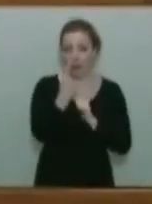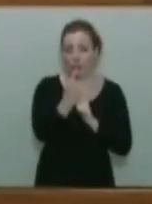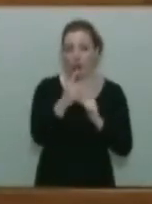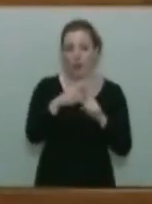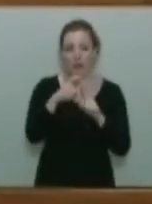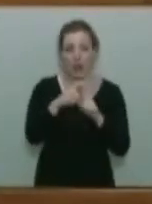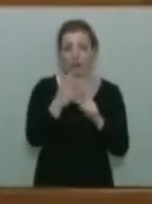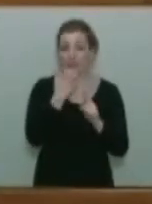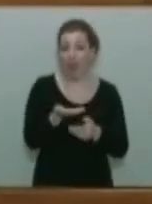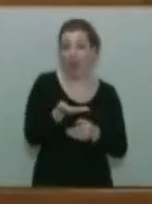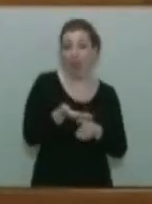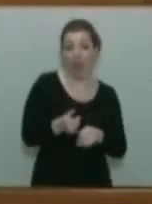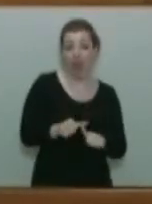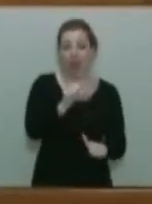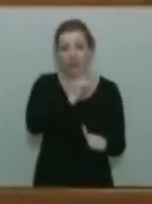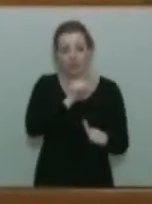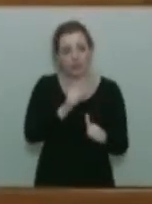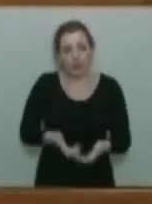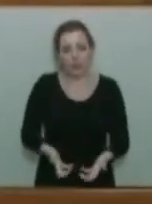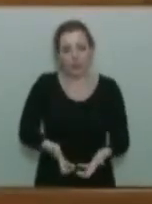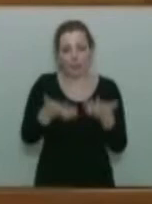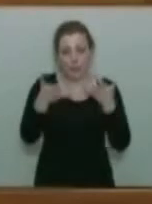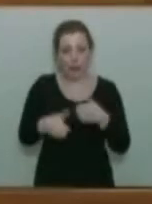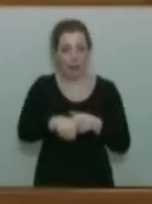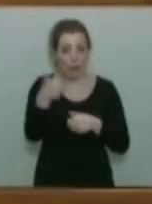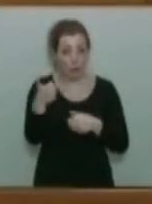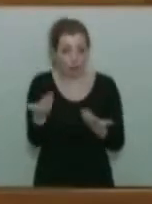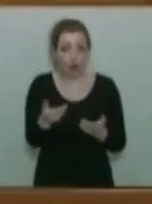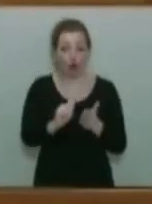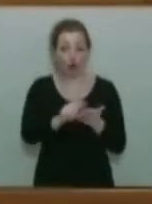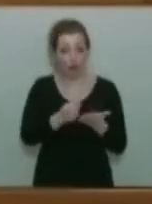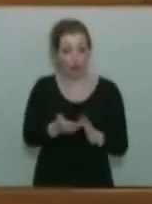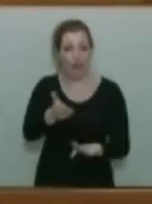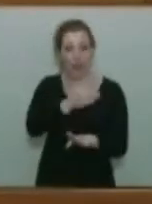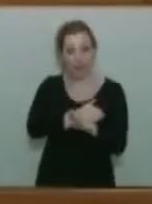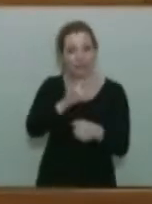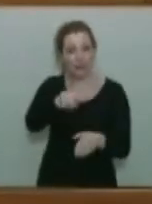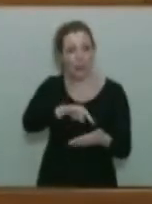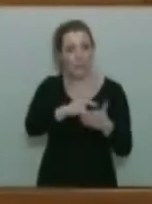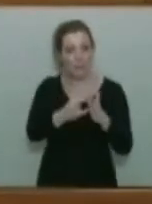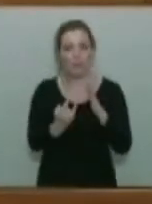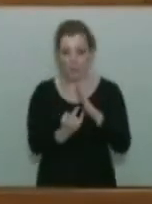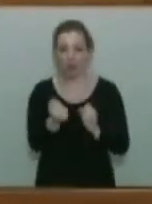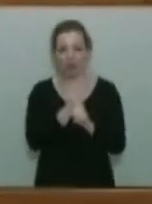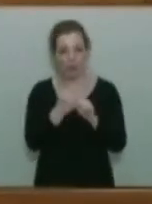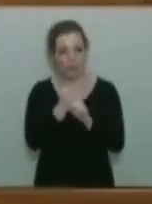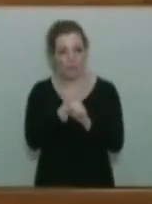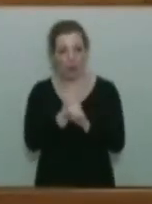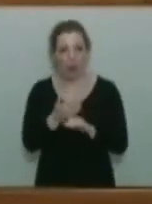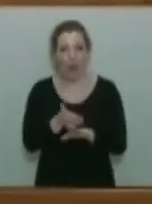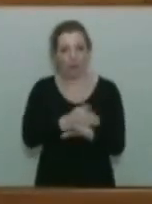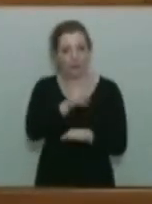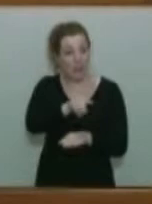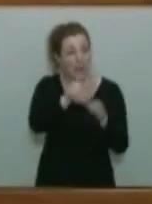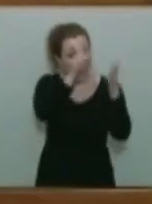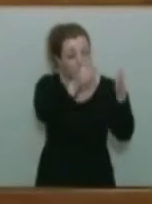hubiese aprobado antes, pues antes hubiesen empezado las contrataciones y se hubiese empezado a aplicar el plan de empleo, y eso sí es responsabilidad suya.